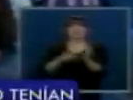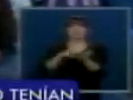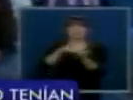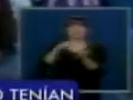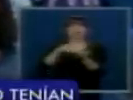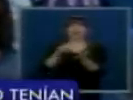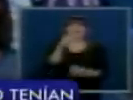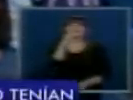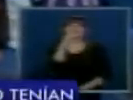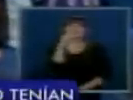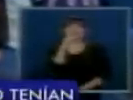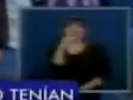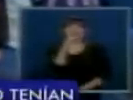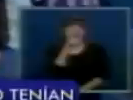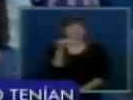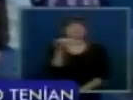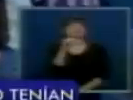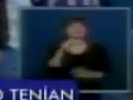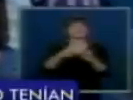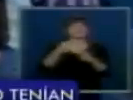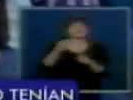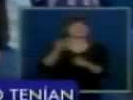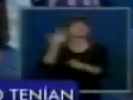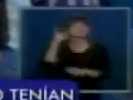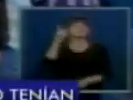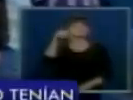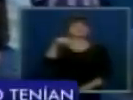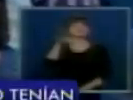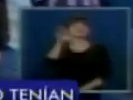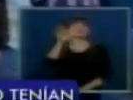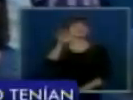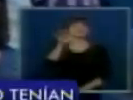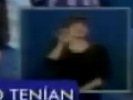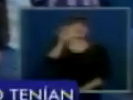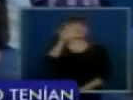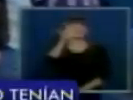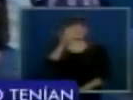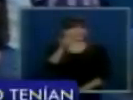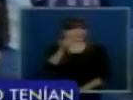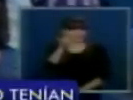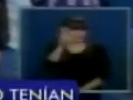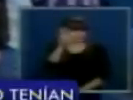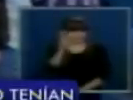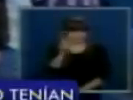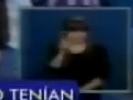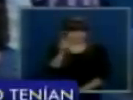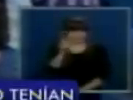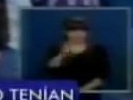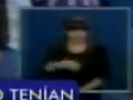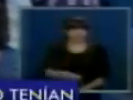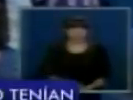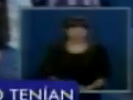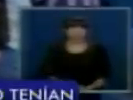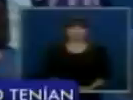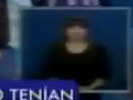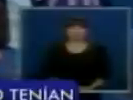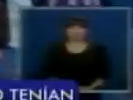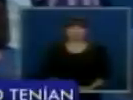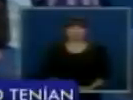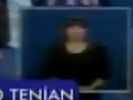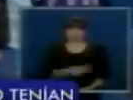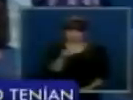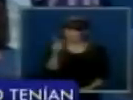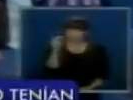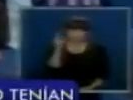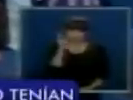feriados que incluso se remontan a 1976. me están oyendo